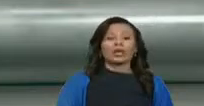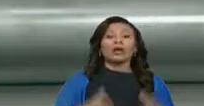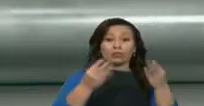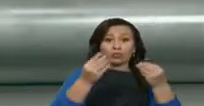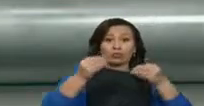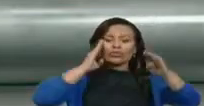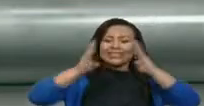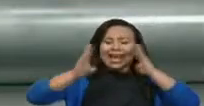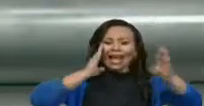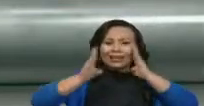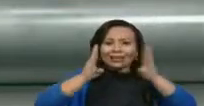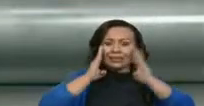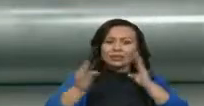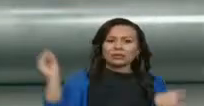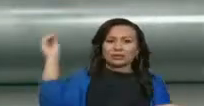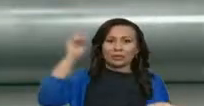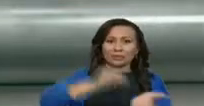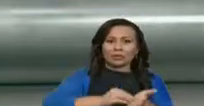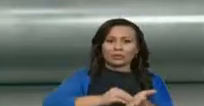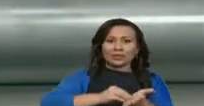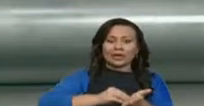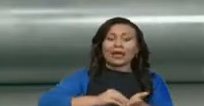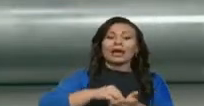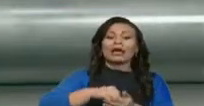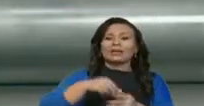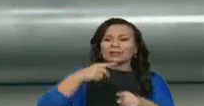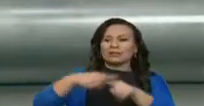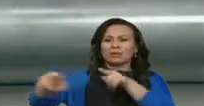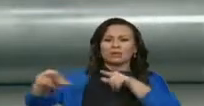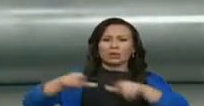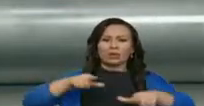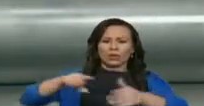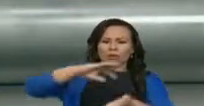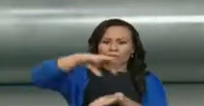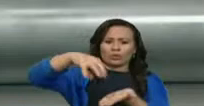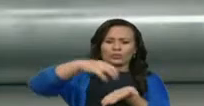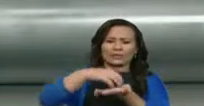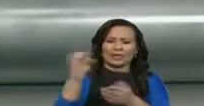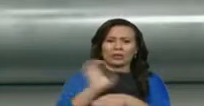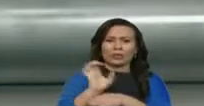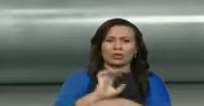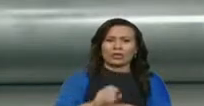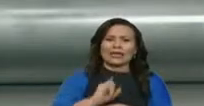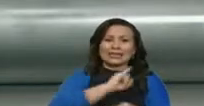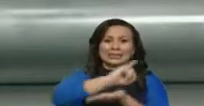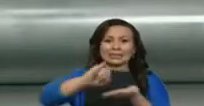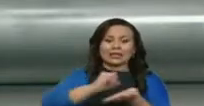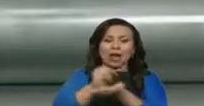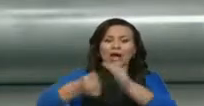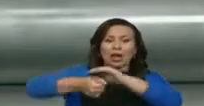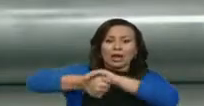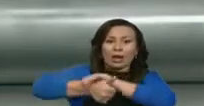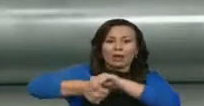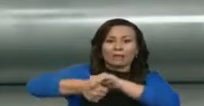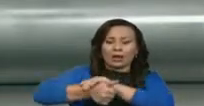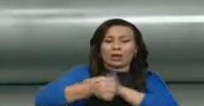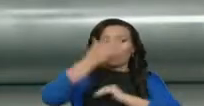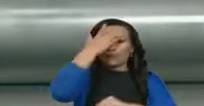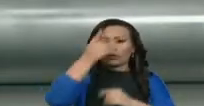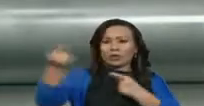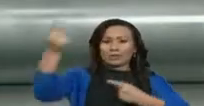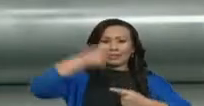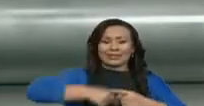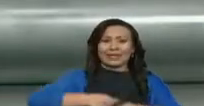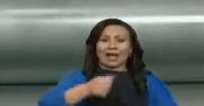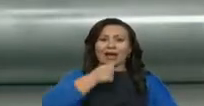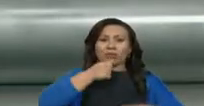Mucha atención, se decreta alerta amarilla en algunas provincias del Ecuador, incluidas las Islas Galápagos, debido a la llegada del fenómeno